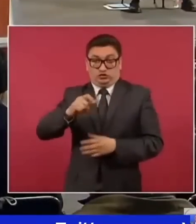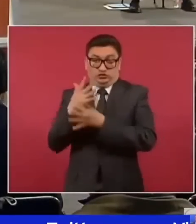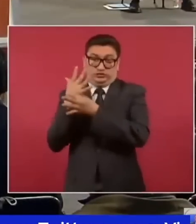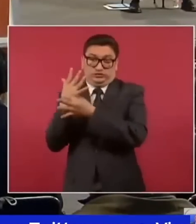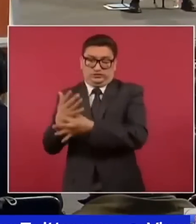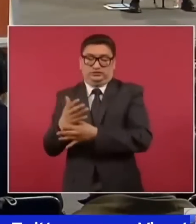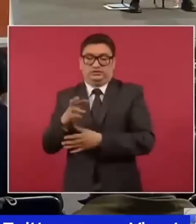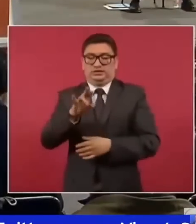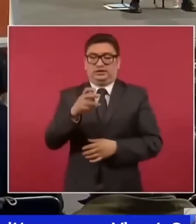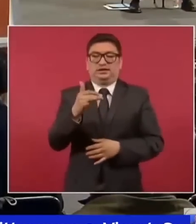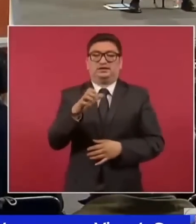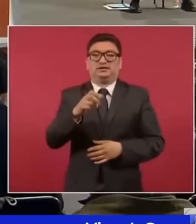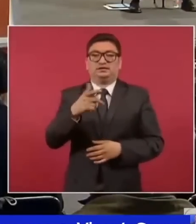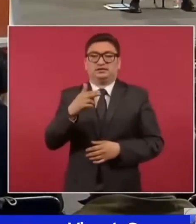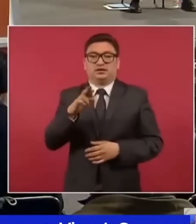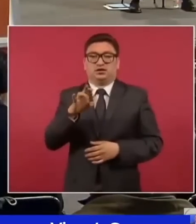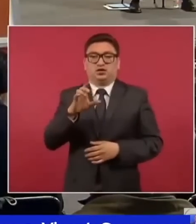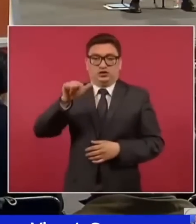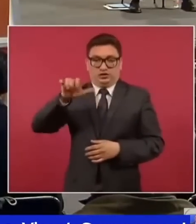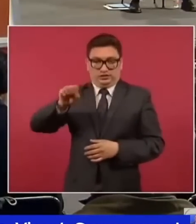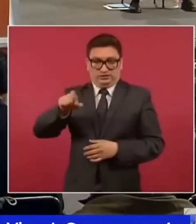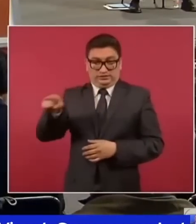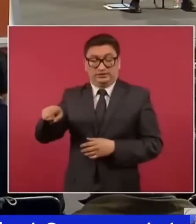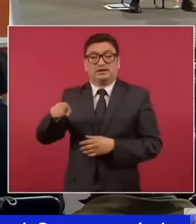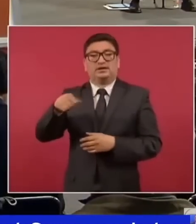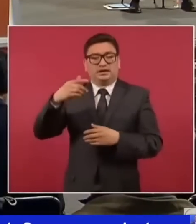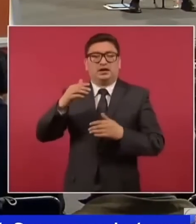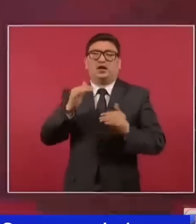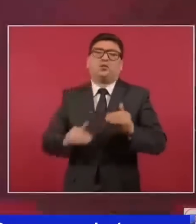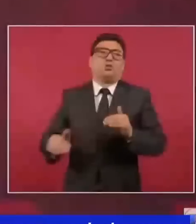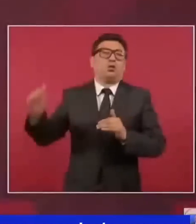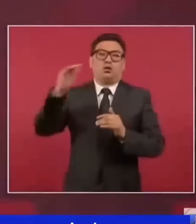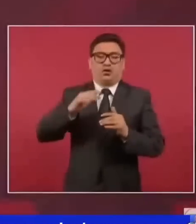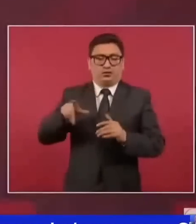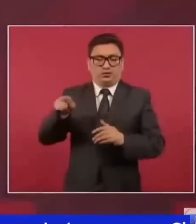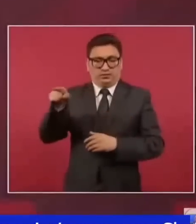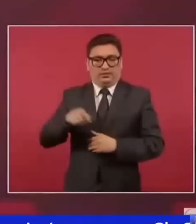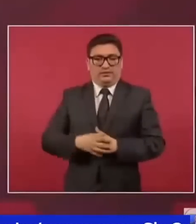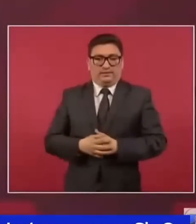Reyes Heroles, el grande,